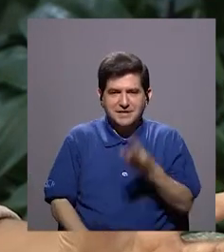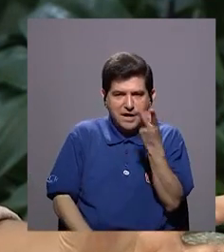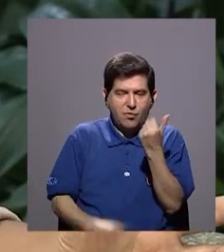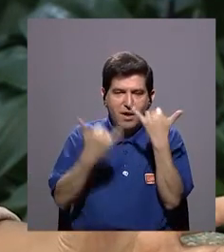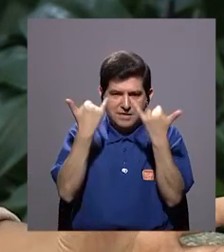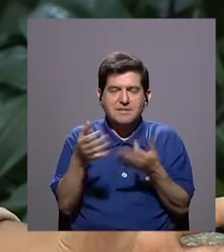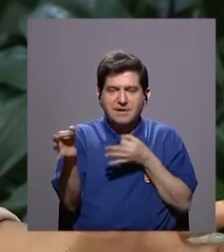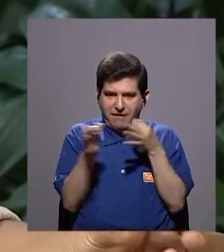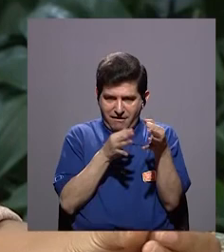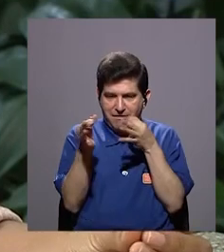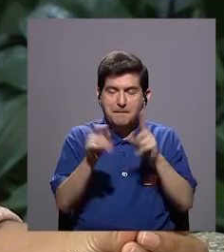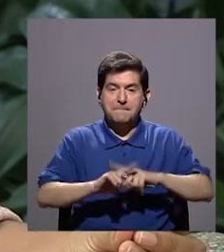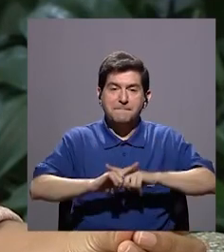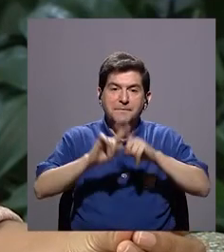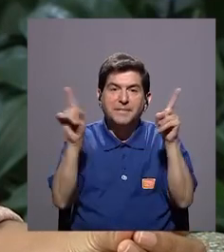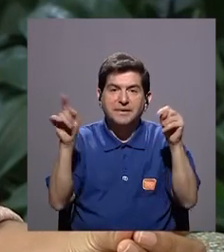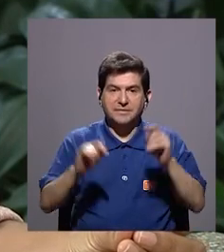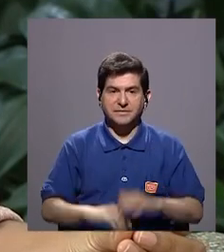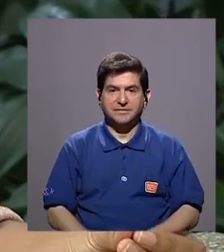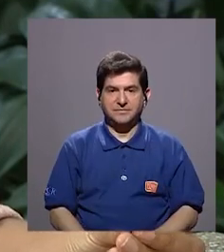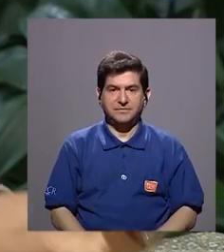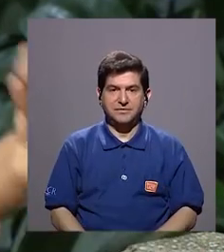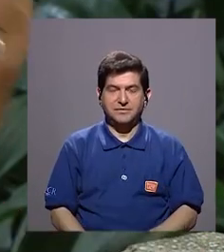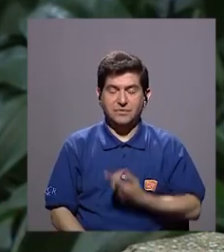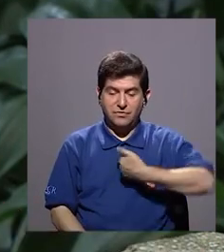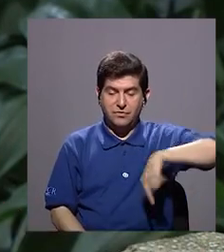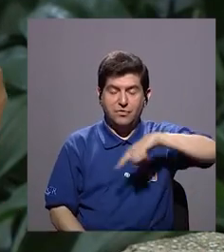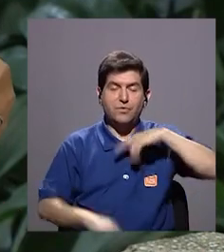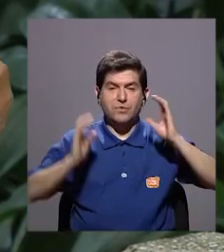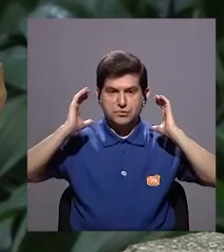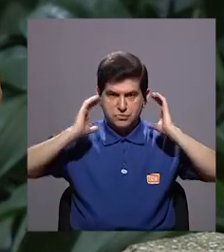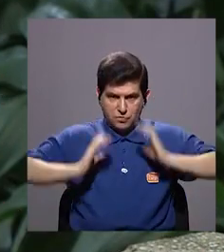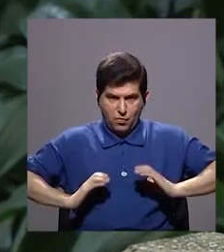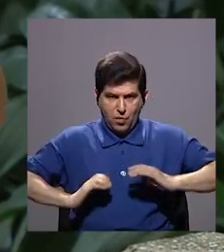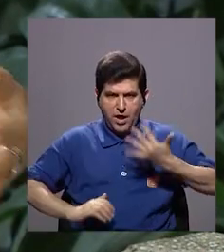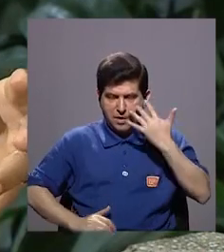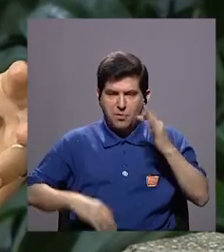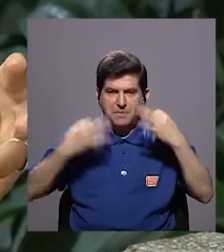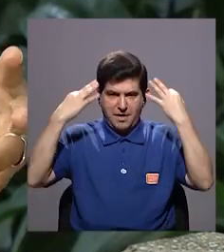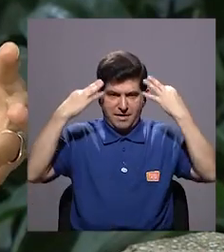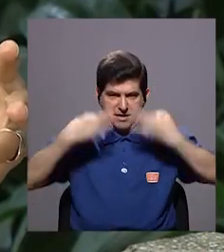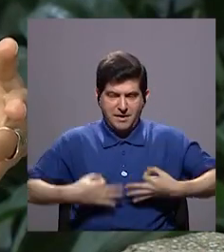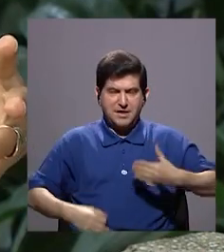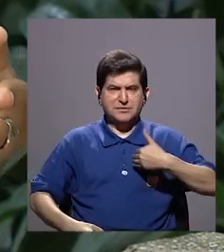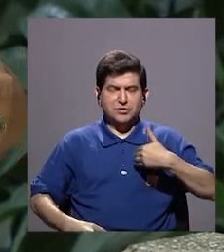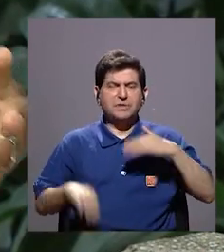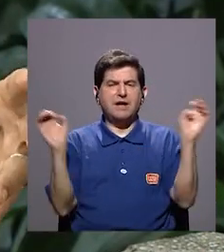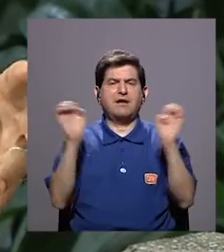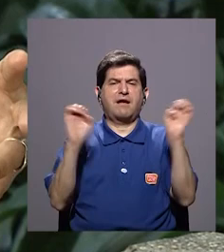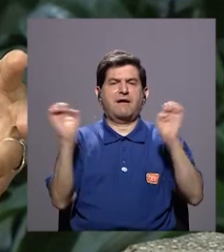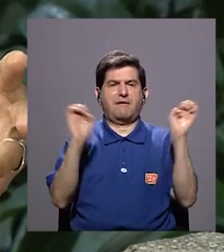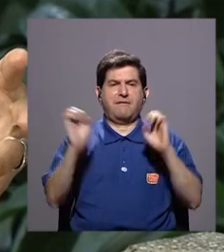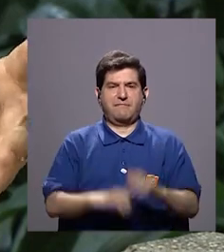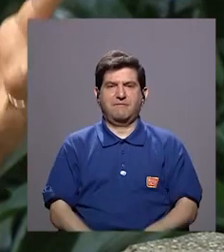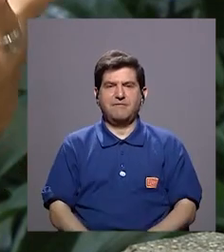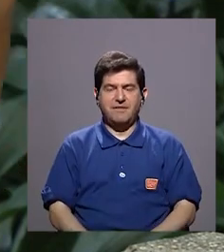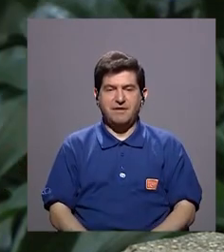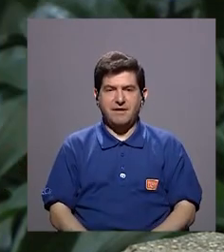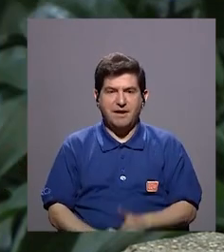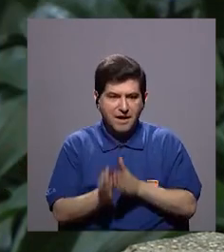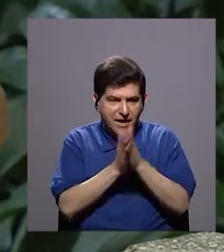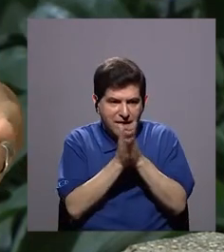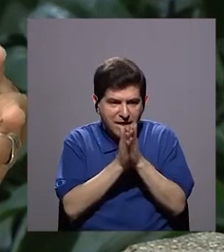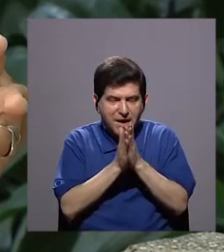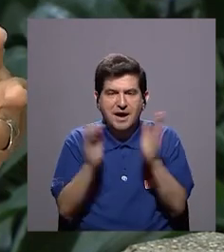también una explicación. Pero como nuestro cuerpo, aunque parece físico, tiene mucha energía. Entonces